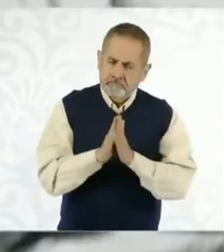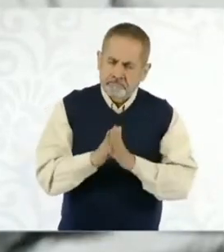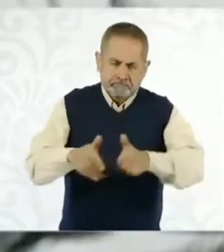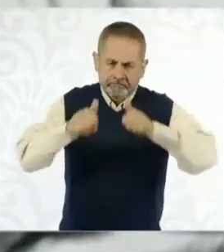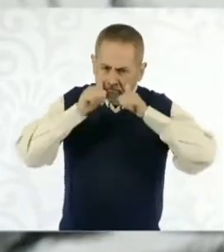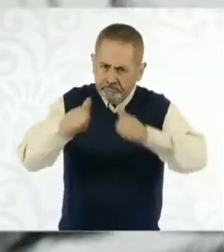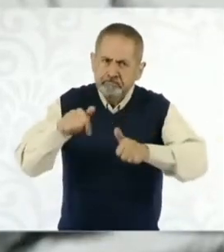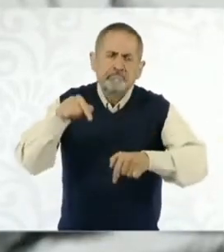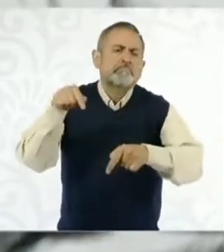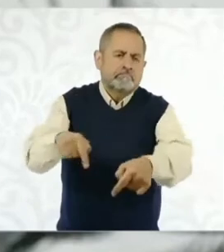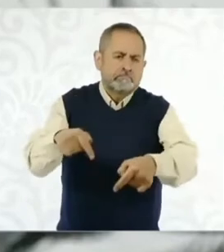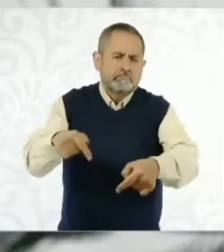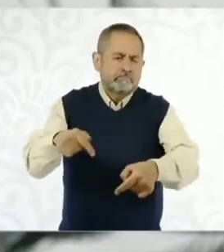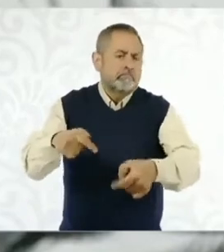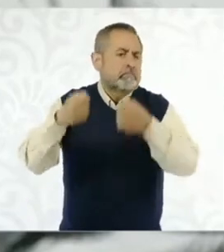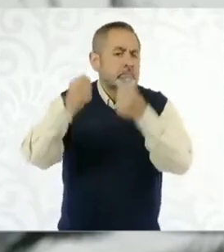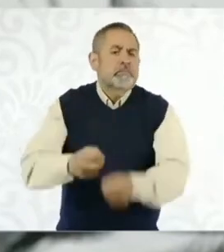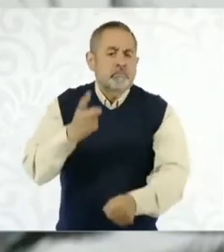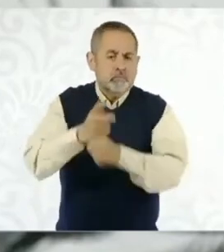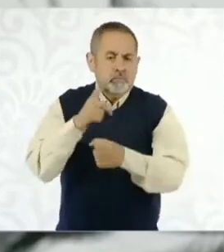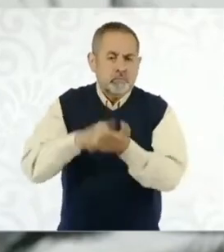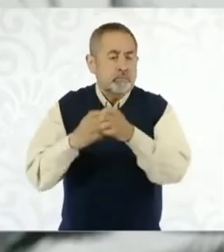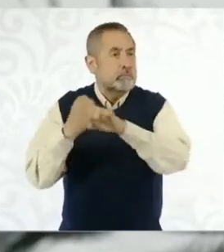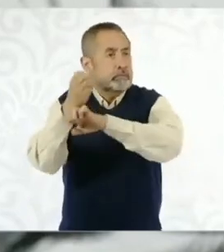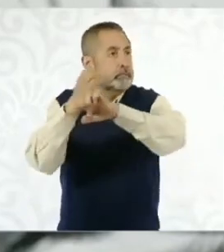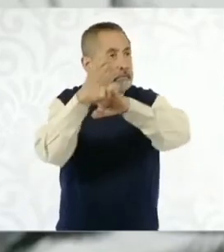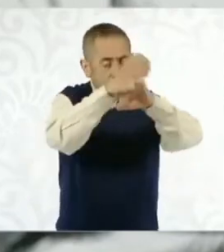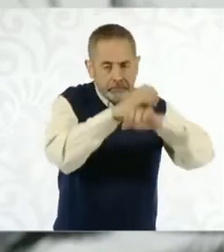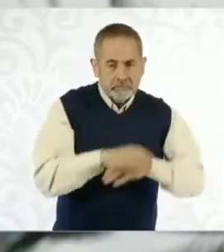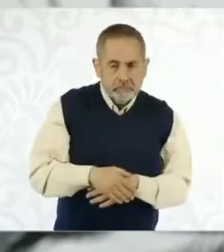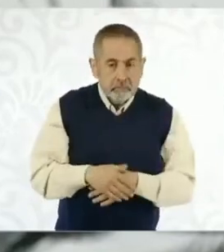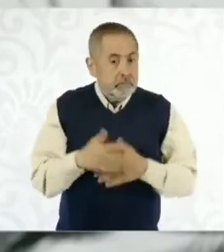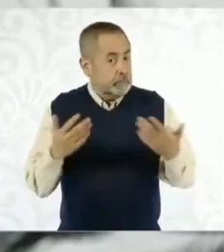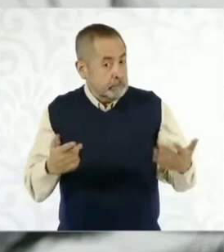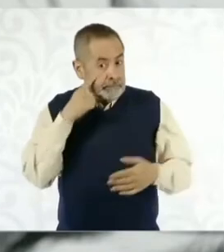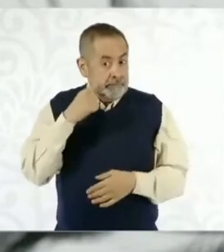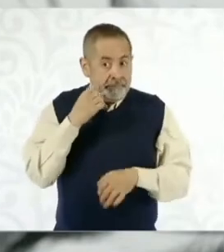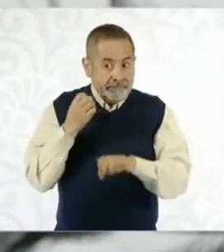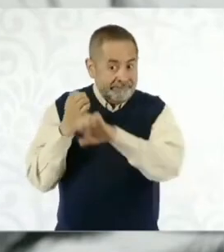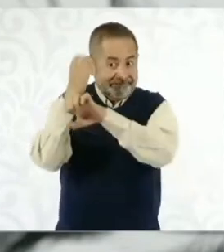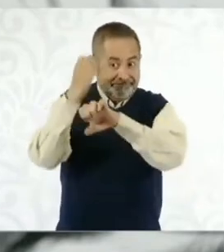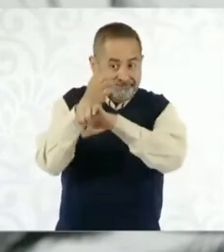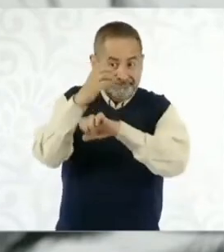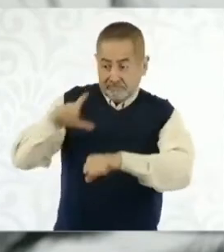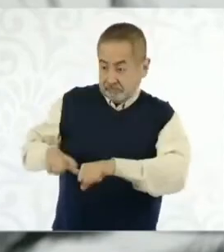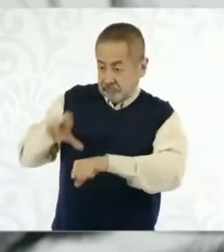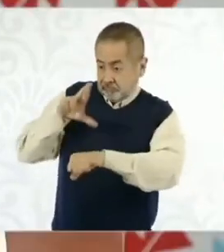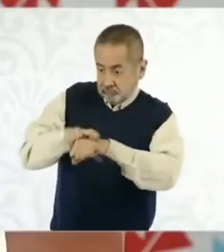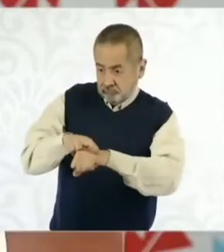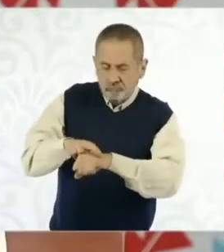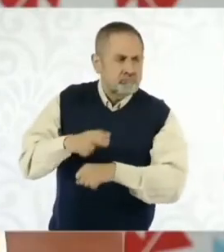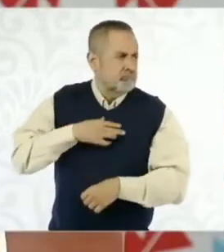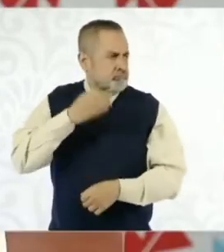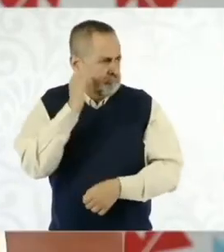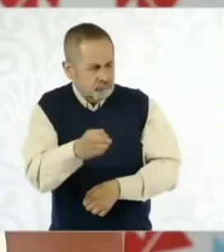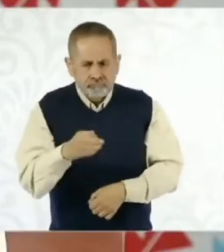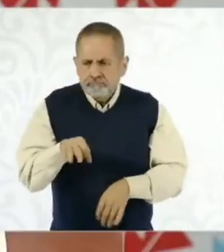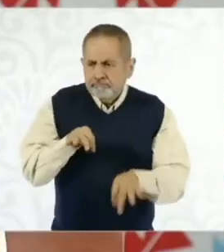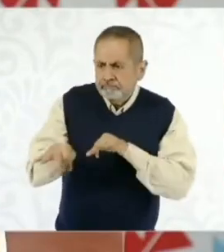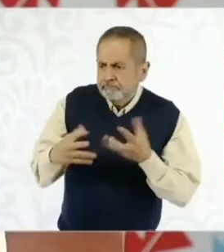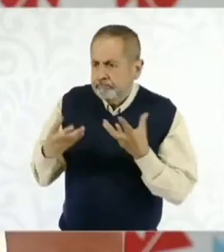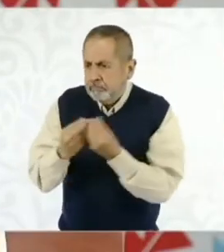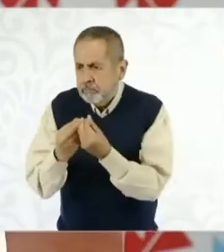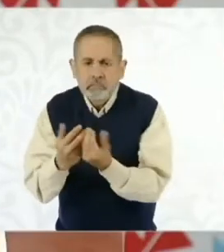seguridad de su estado. En general, cuando el gobernador o gobernadora asume esta responsabilidad, hay mucho más